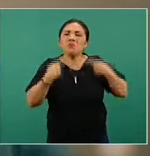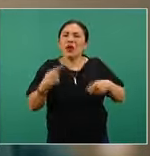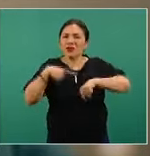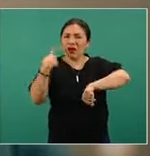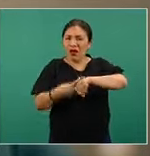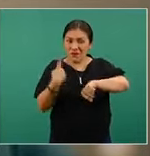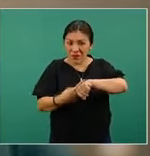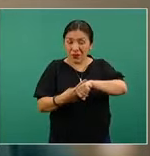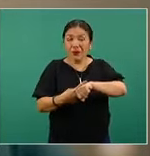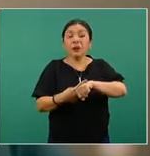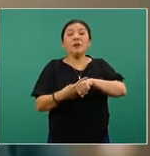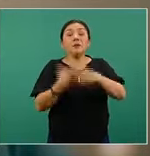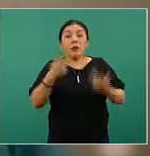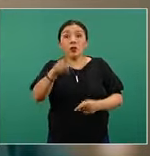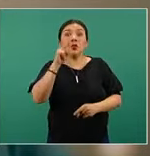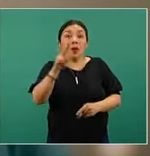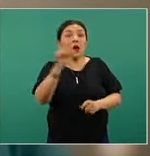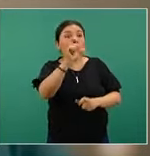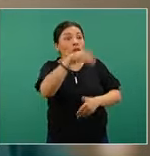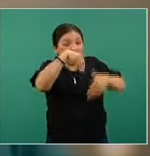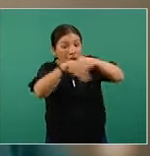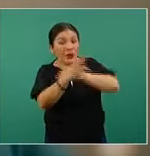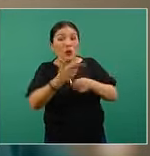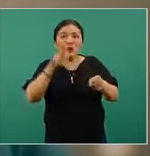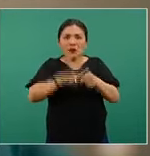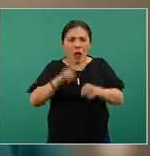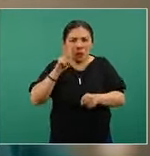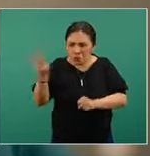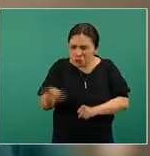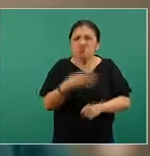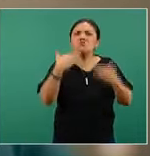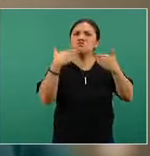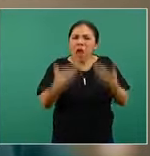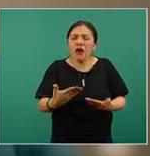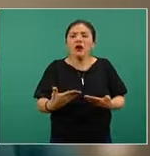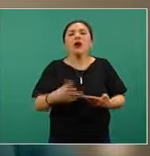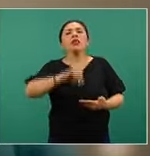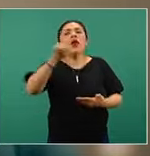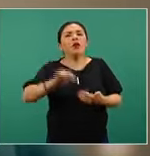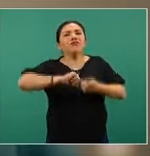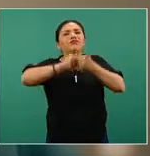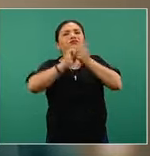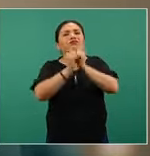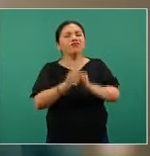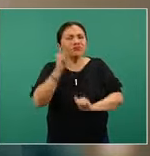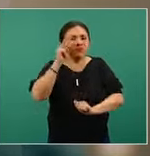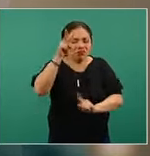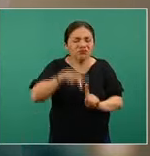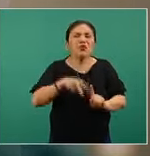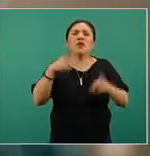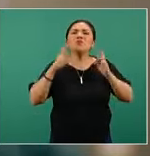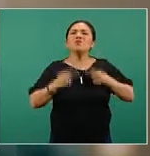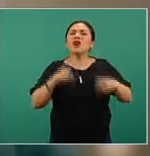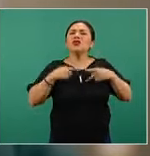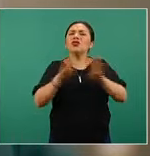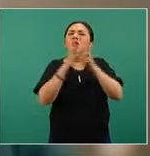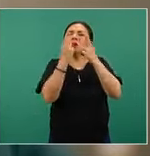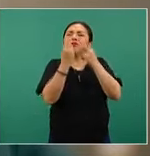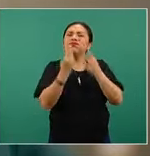bettini es cuando ingresa ingresan bien y vemos cómo se van deteriorando hasta